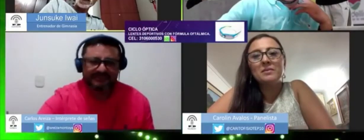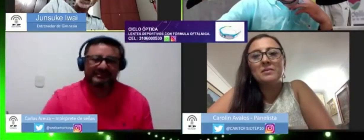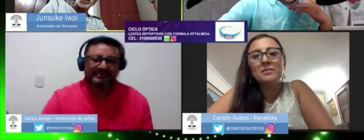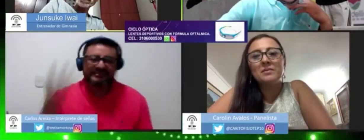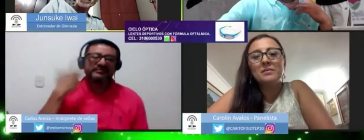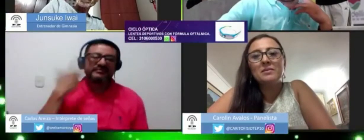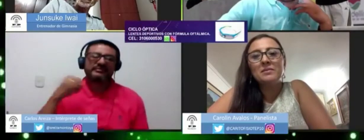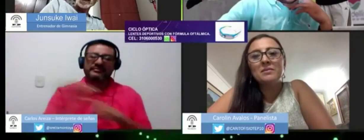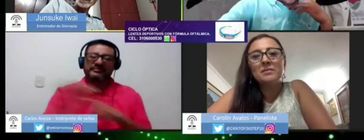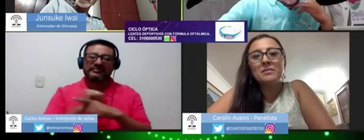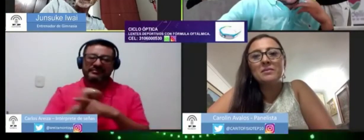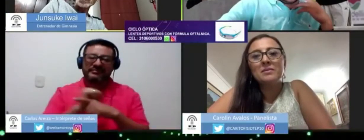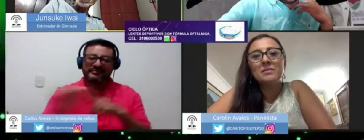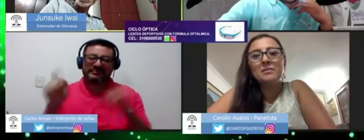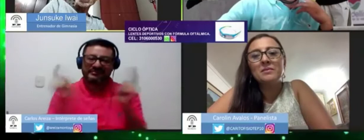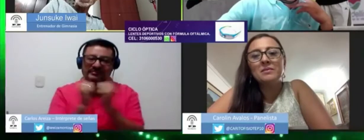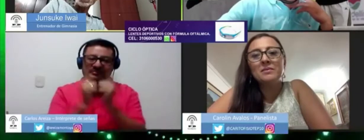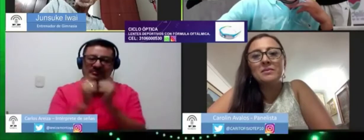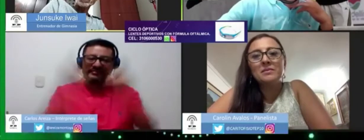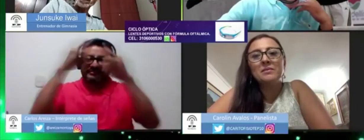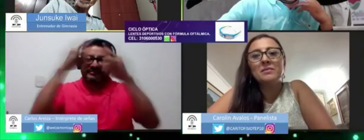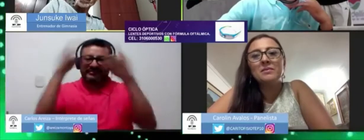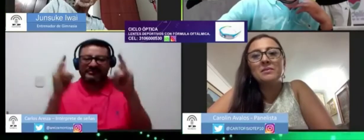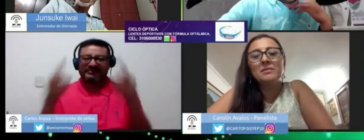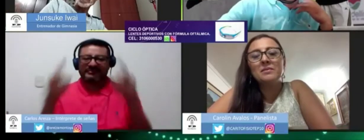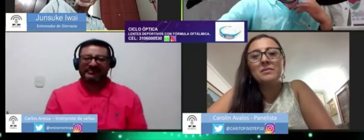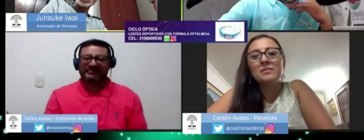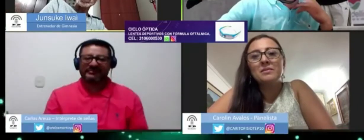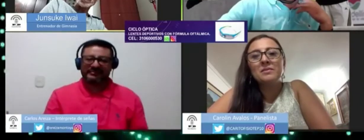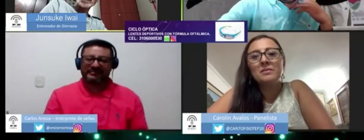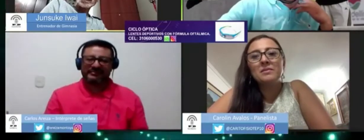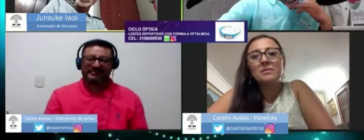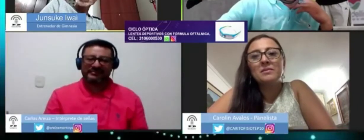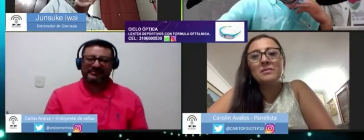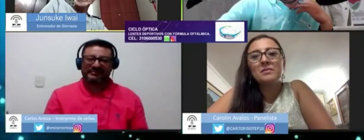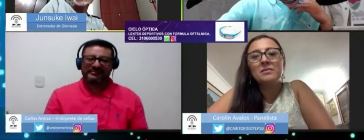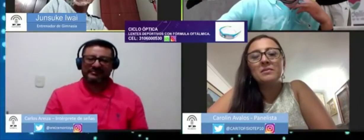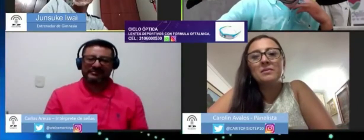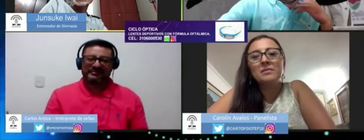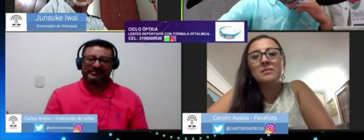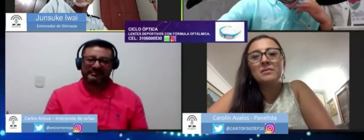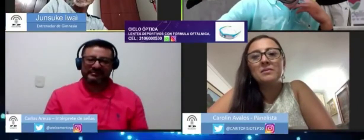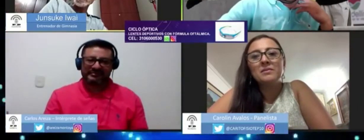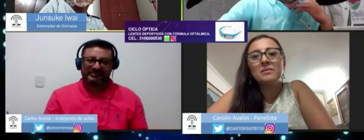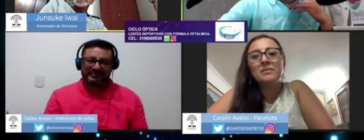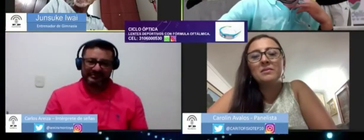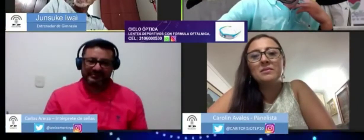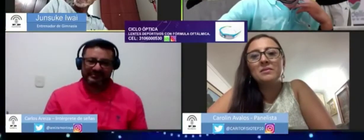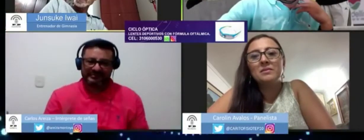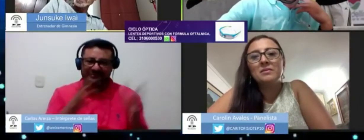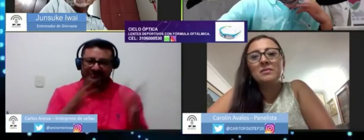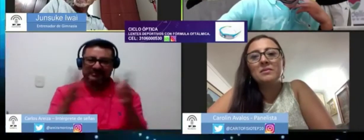gimnasio atendiendo sus alumnos. Hoy día ya estoy aquí